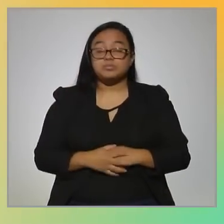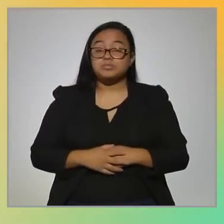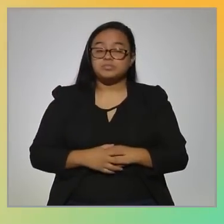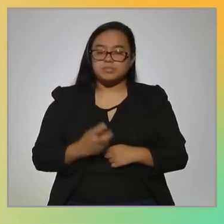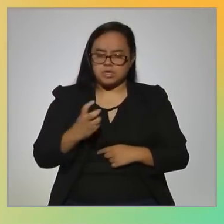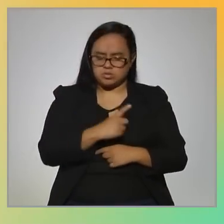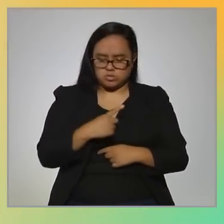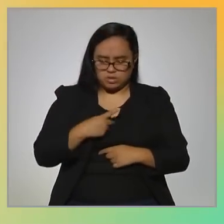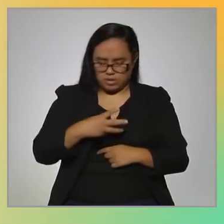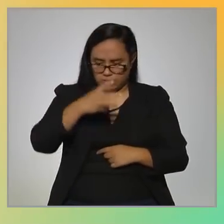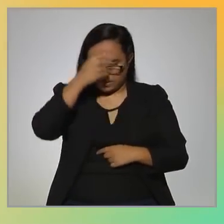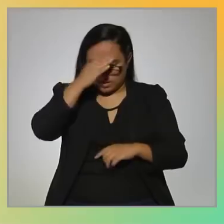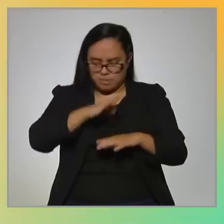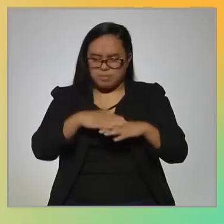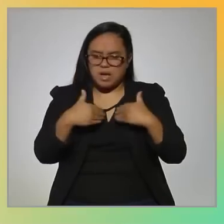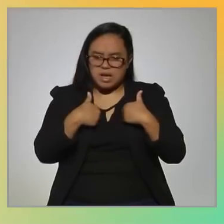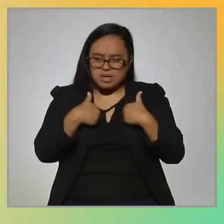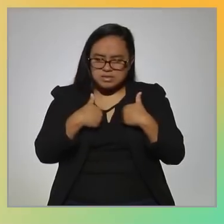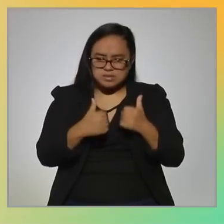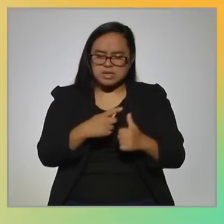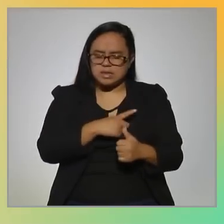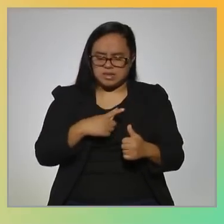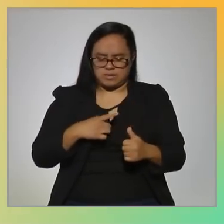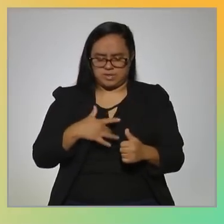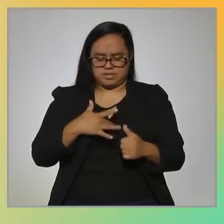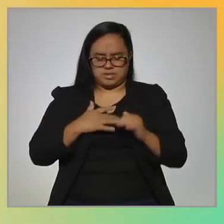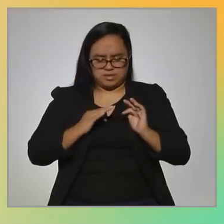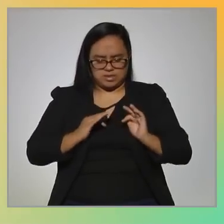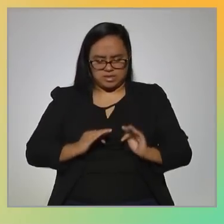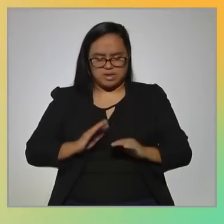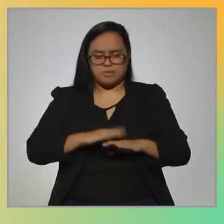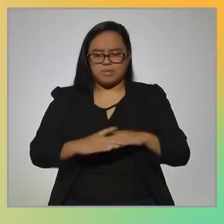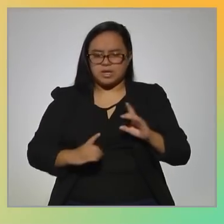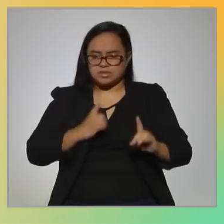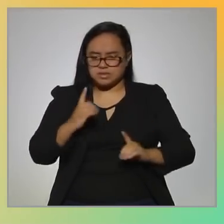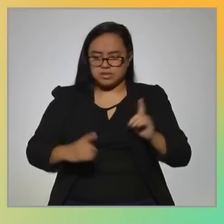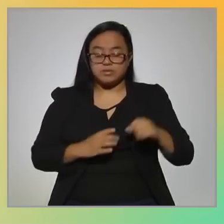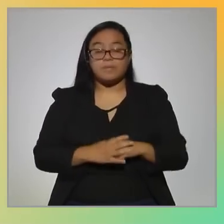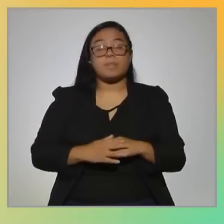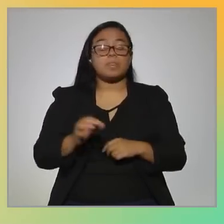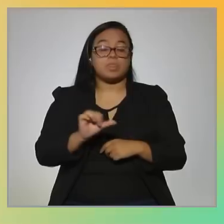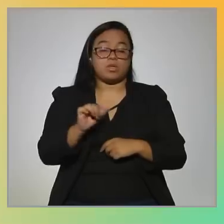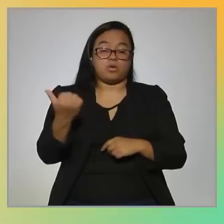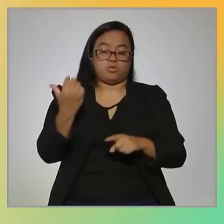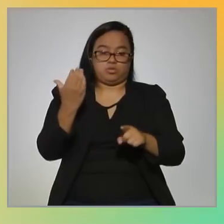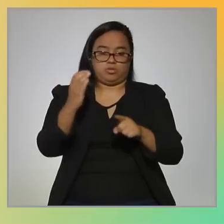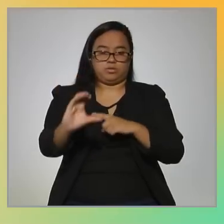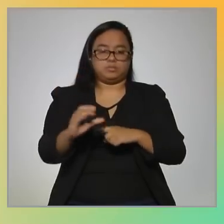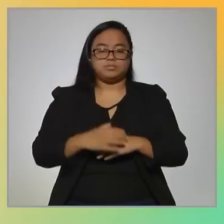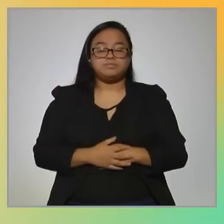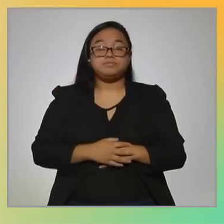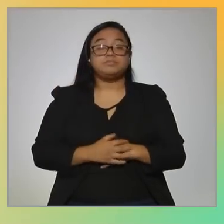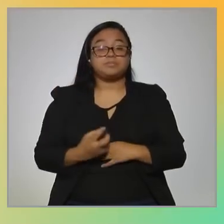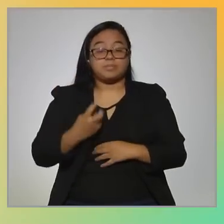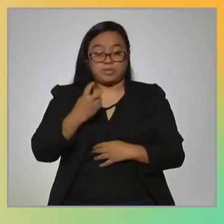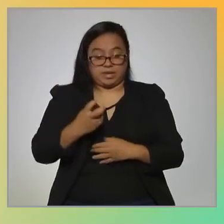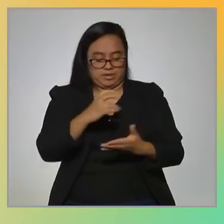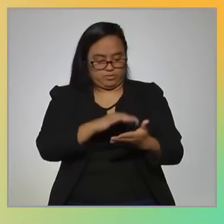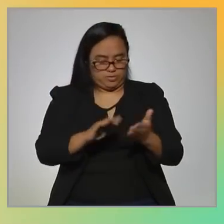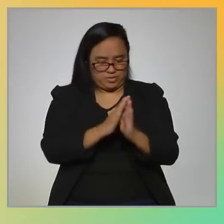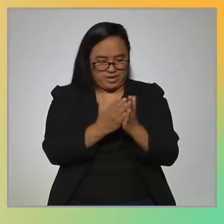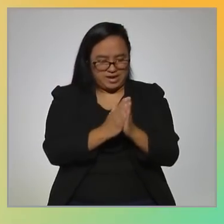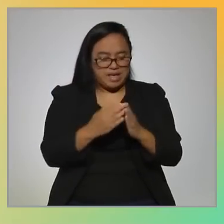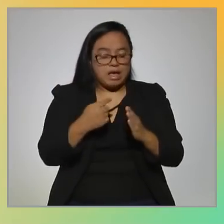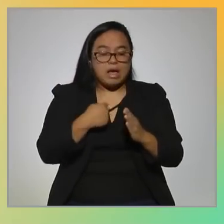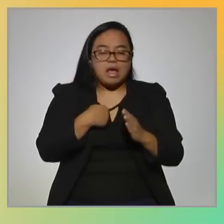aprender, entender, estar a gusto, disfrutar. Sara Alelí García Silva, terminar de leer los libros